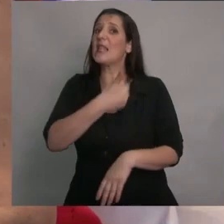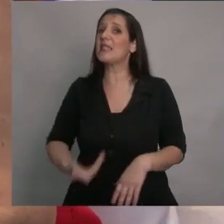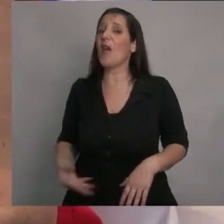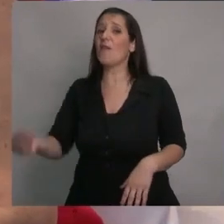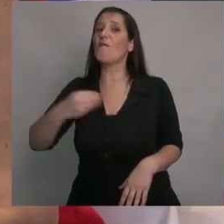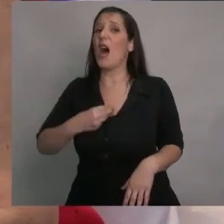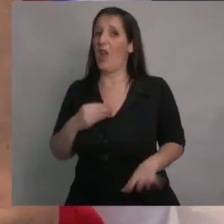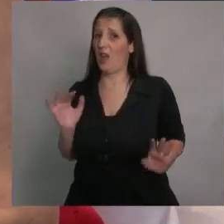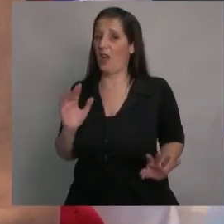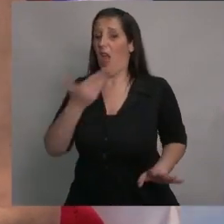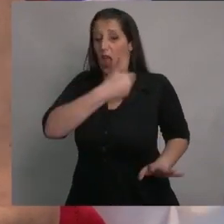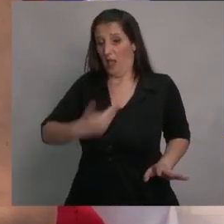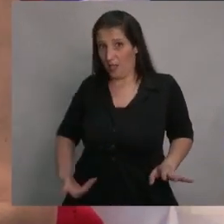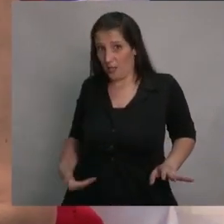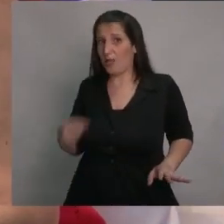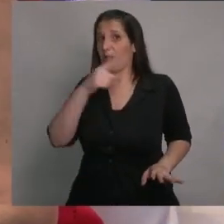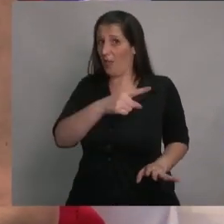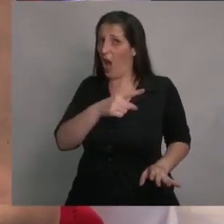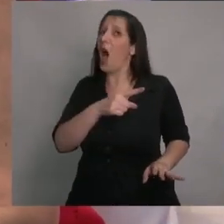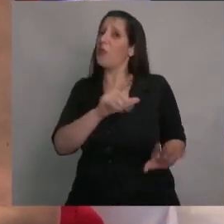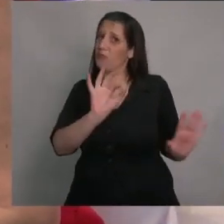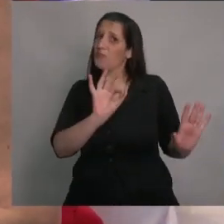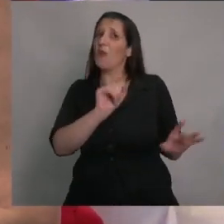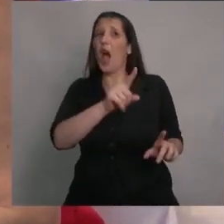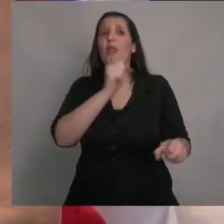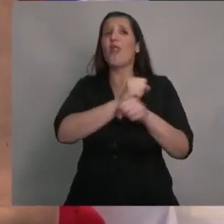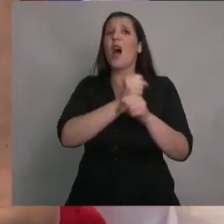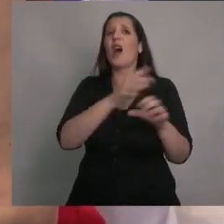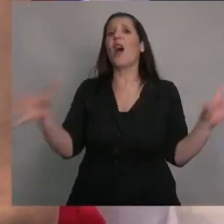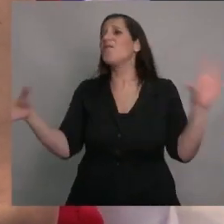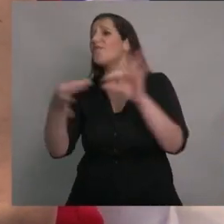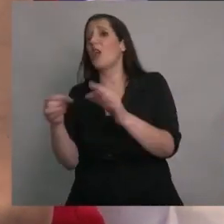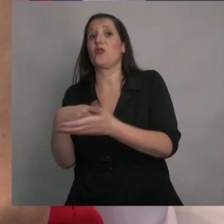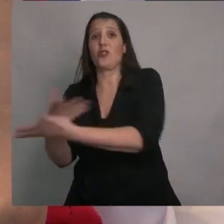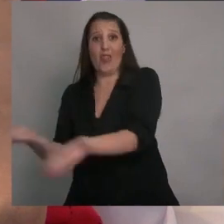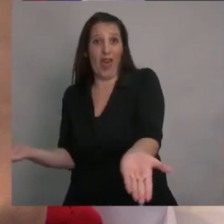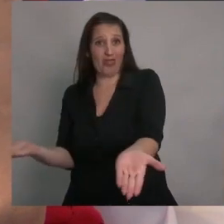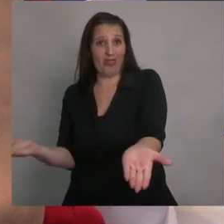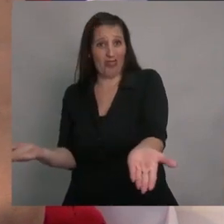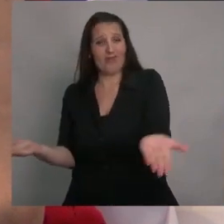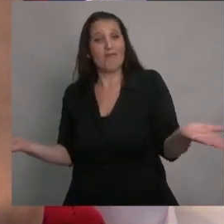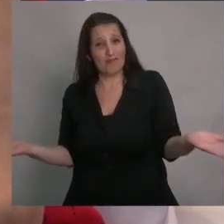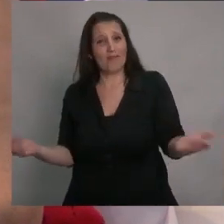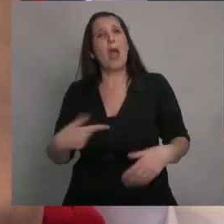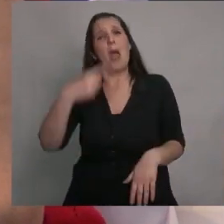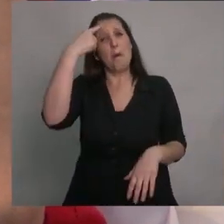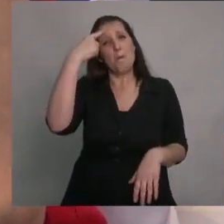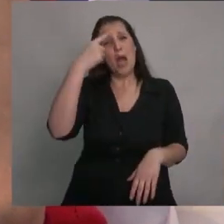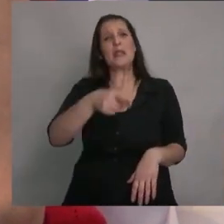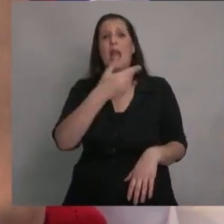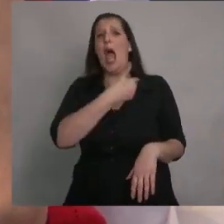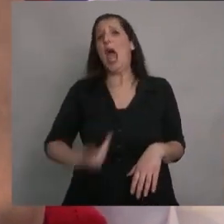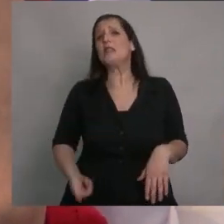Tomamos el Estado, pero ellos trabajaron en la sociedad. El error de considerar el campo del